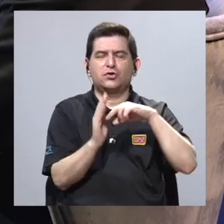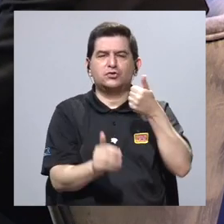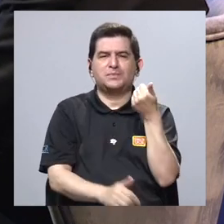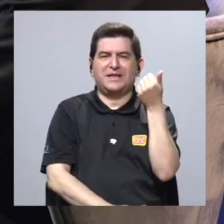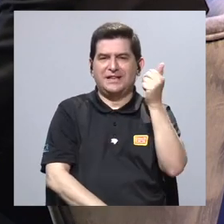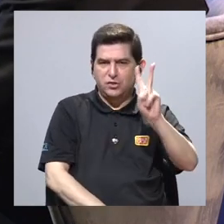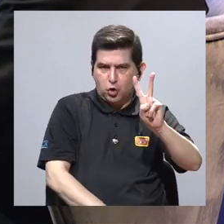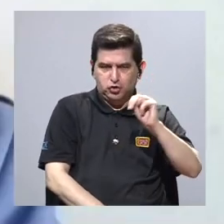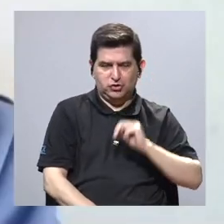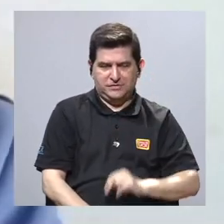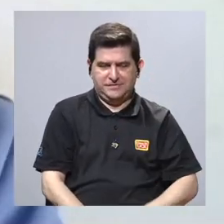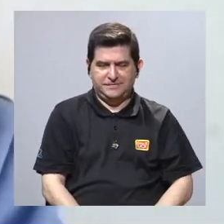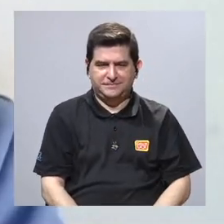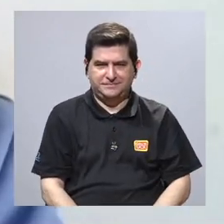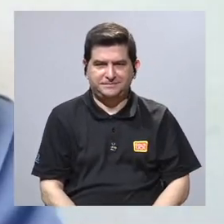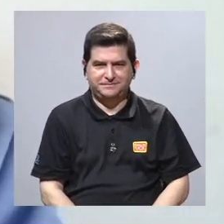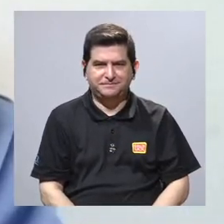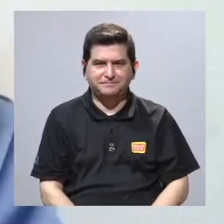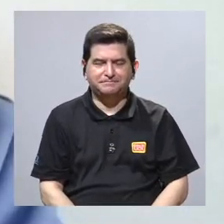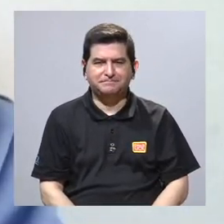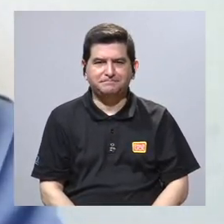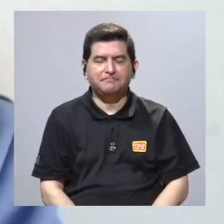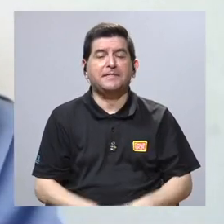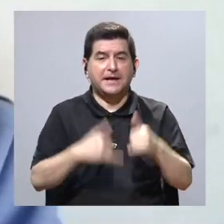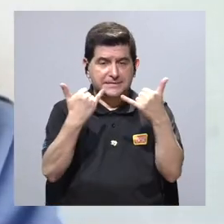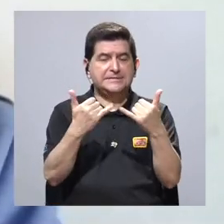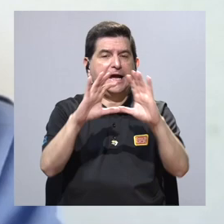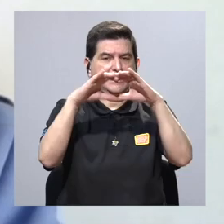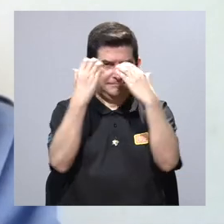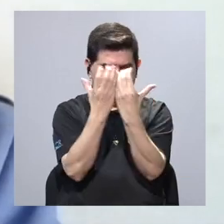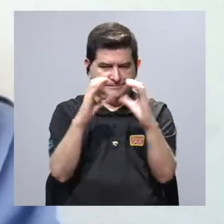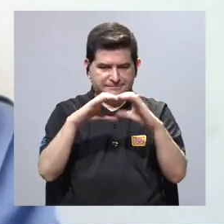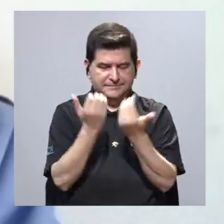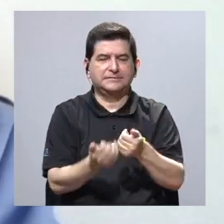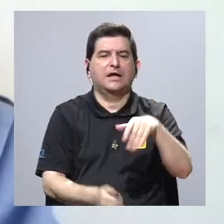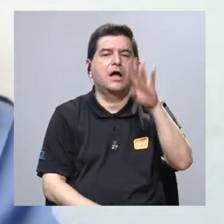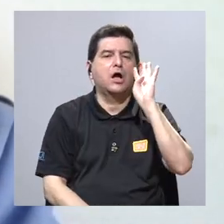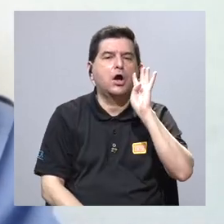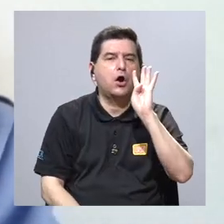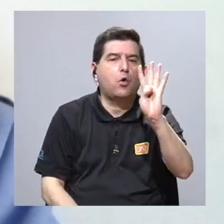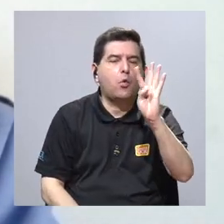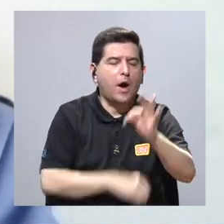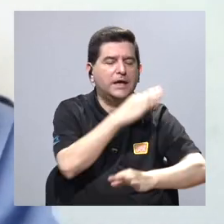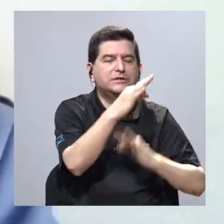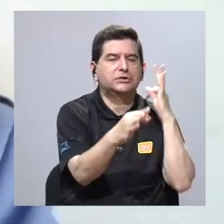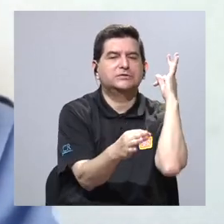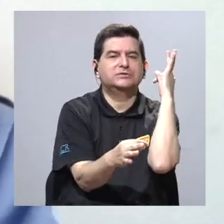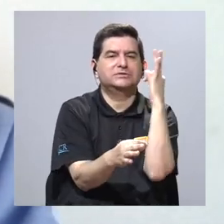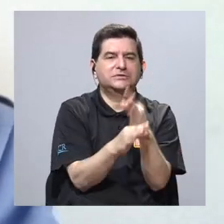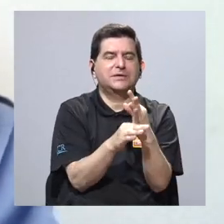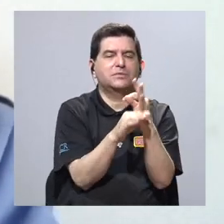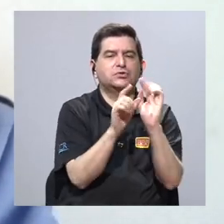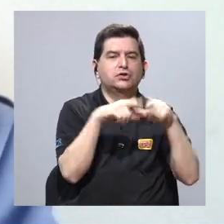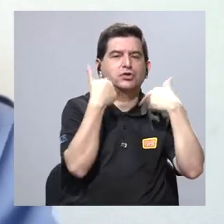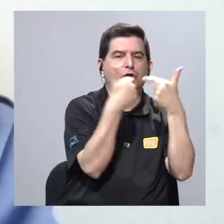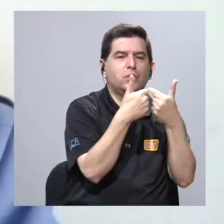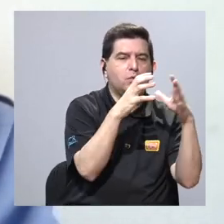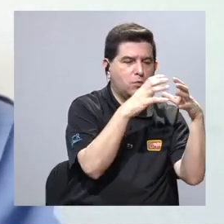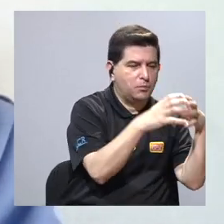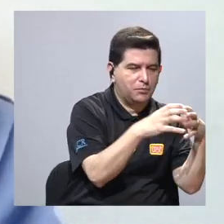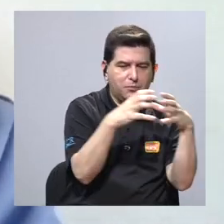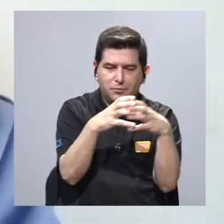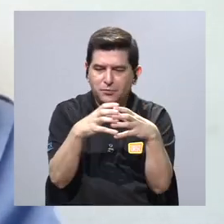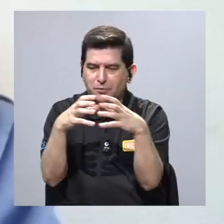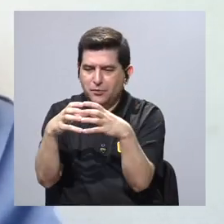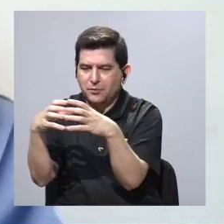año 2012, se clasifican cuatro géneros, cuatro